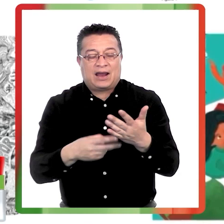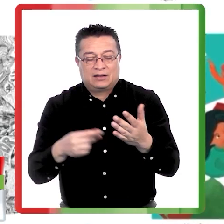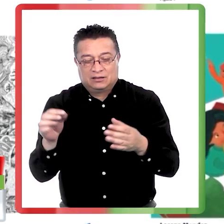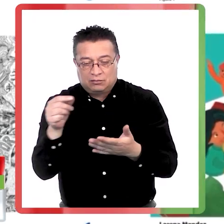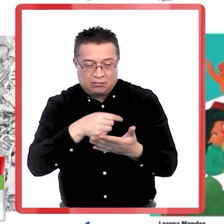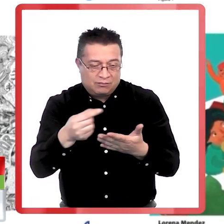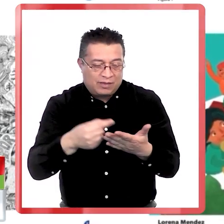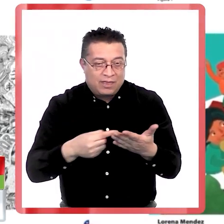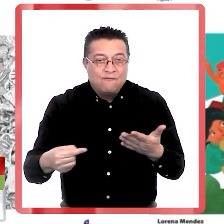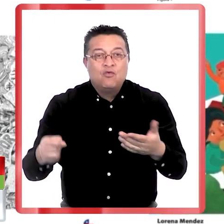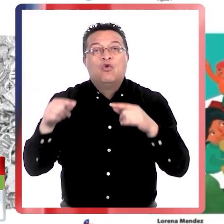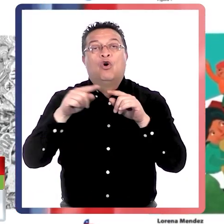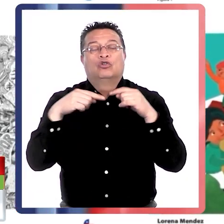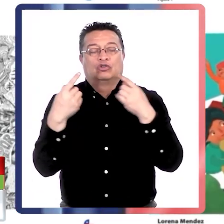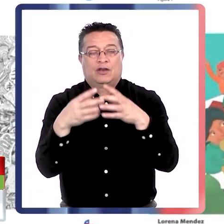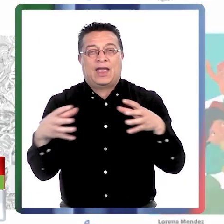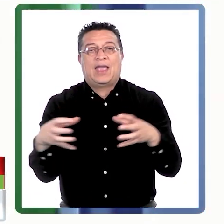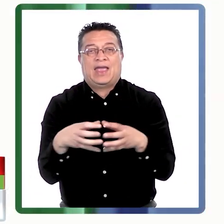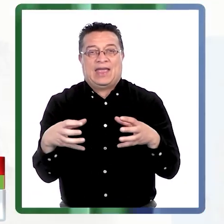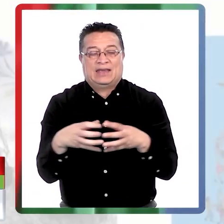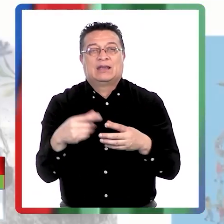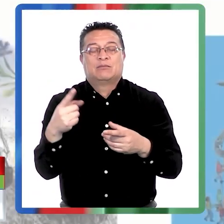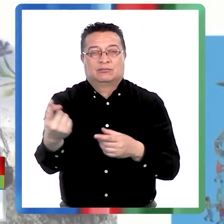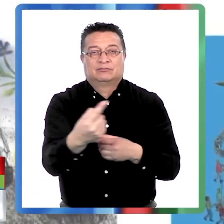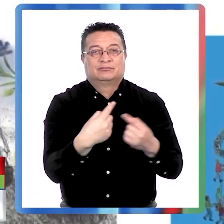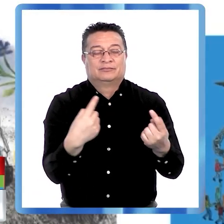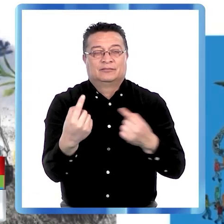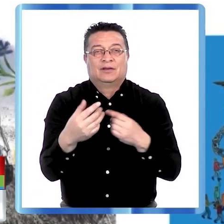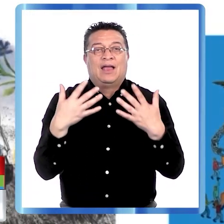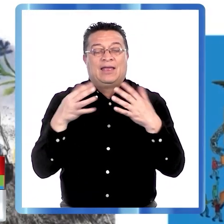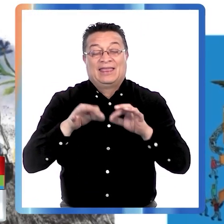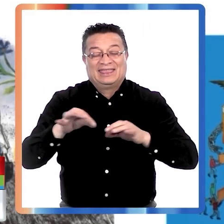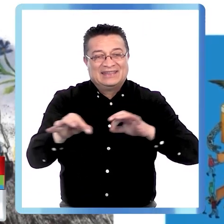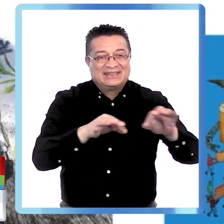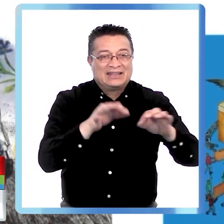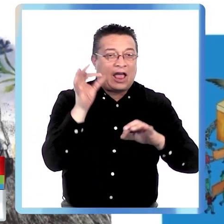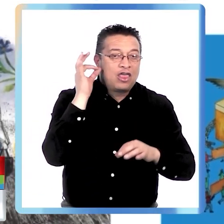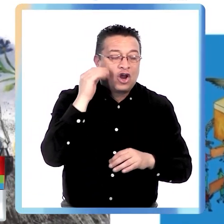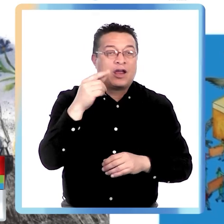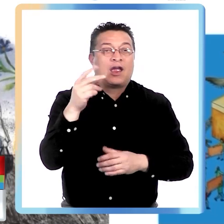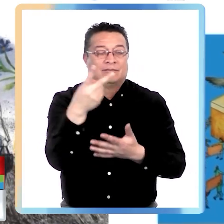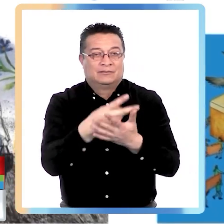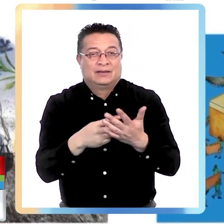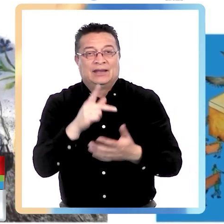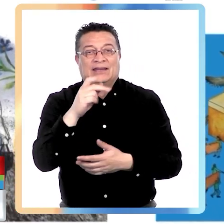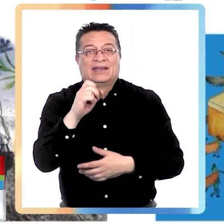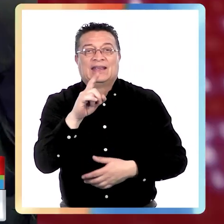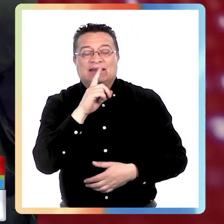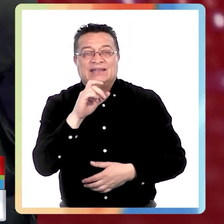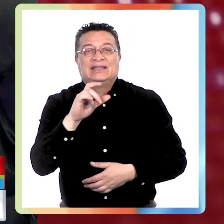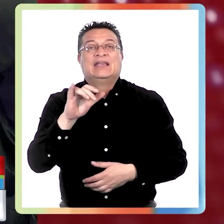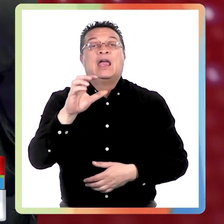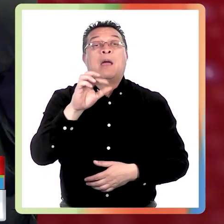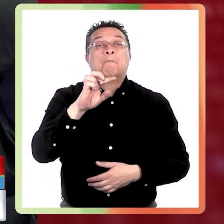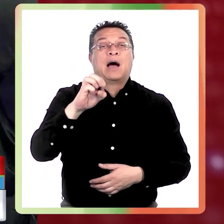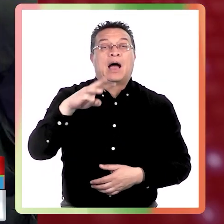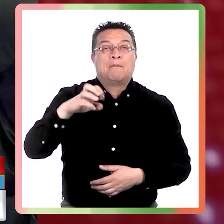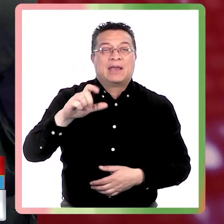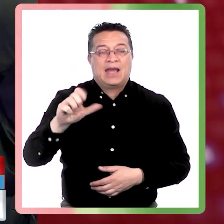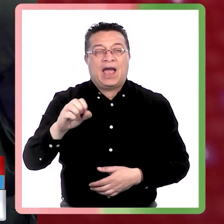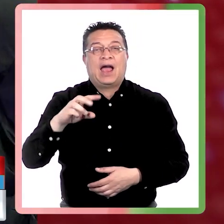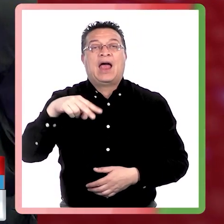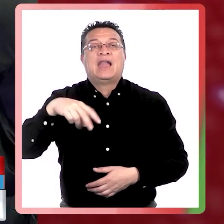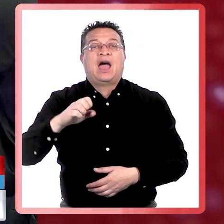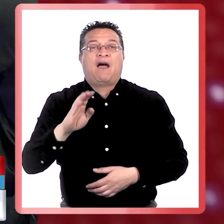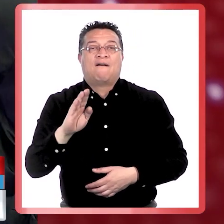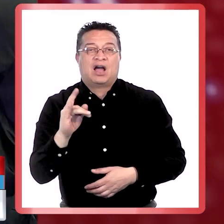la ilustración, gracias a un equipo editorial que está integrado por las diseñadoras y artistas Katie Álvarez, Pamela Román y